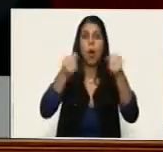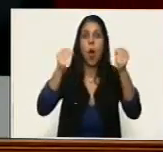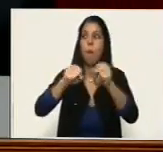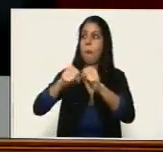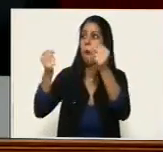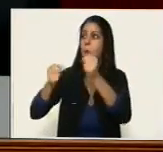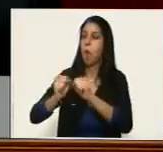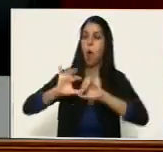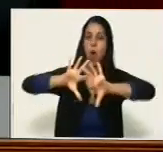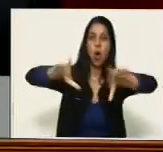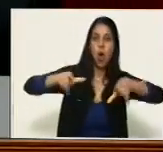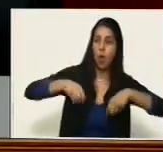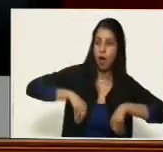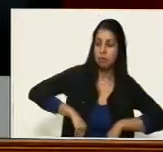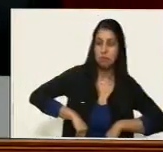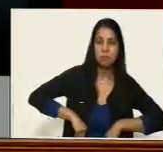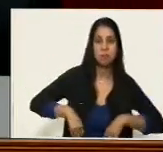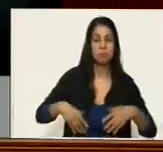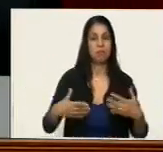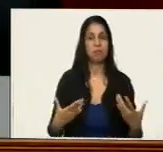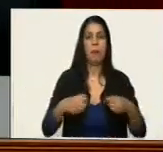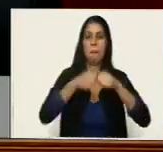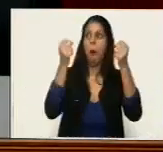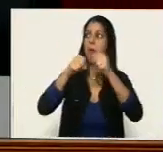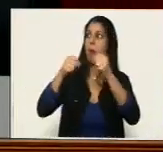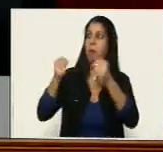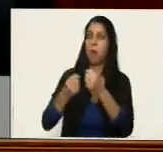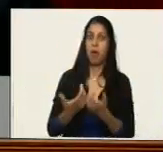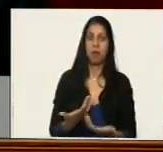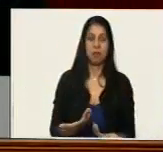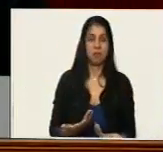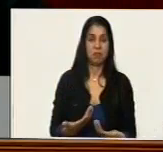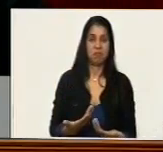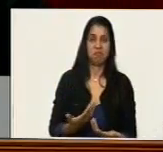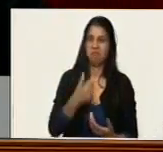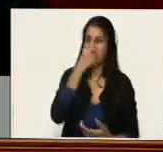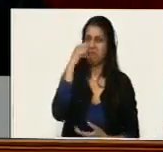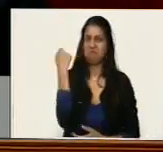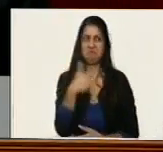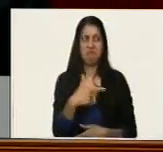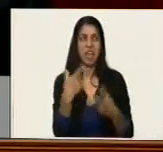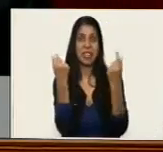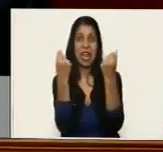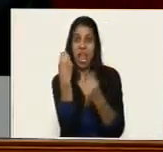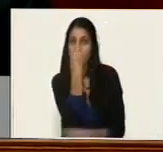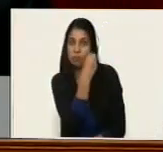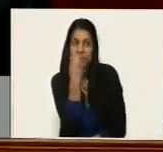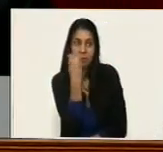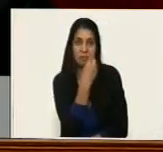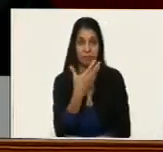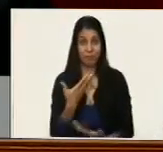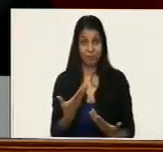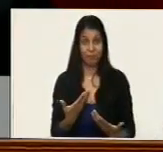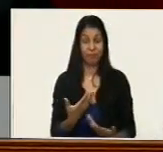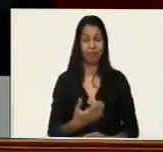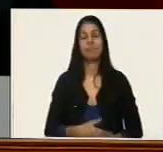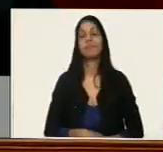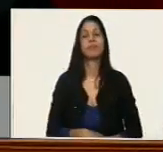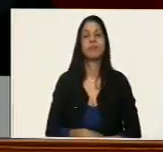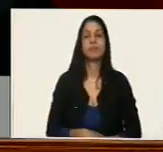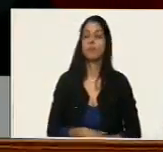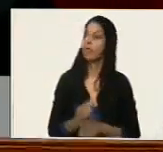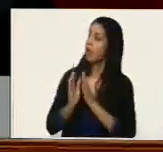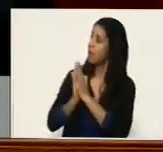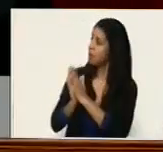delincuentes a tirar todo por la borda, porque no les importa más nada sino la plata. Compañero constituyente, si usted es tan